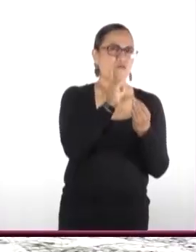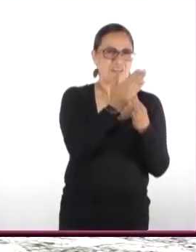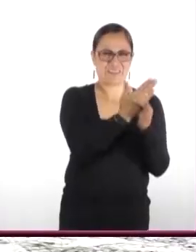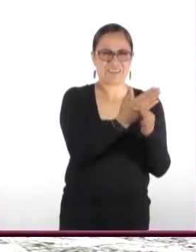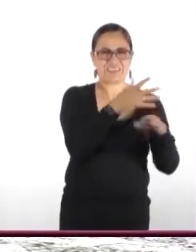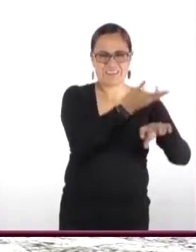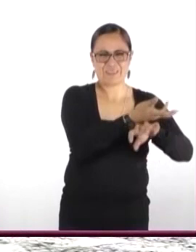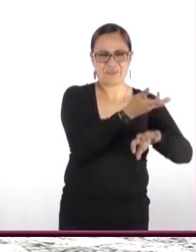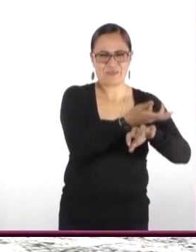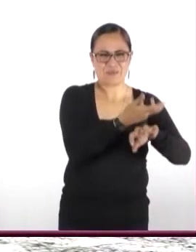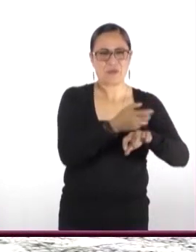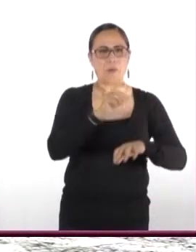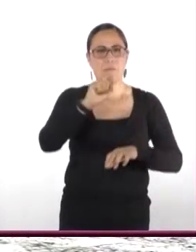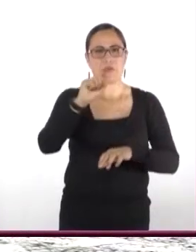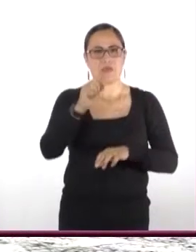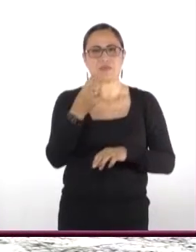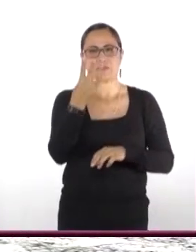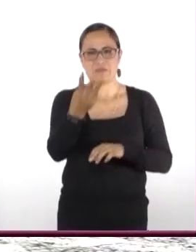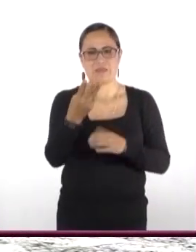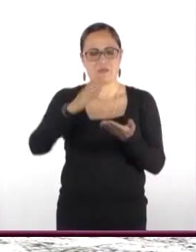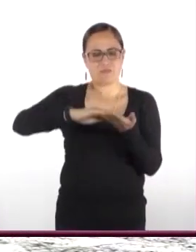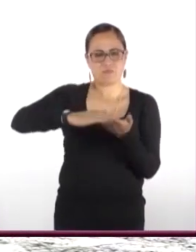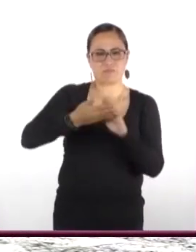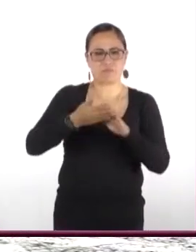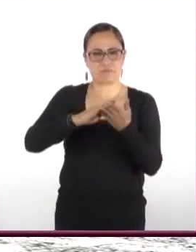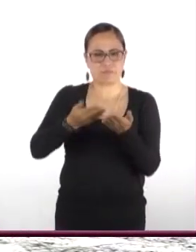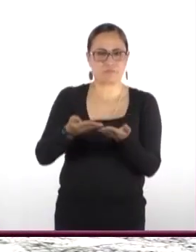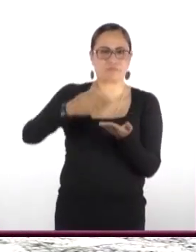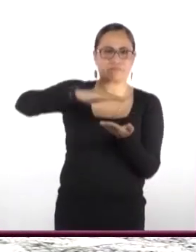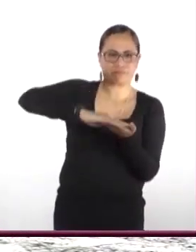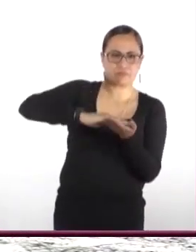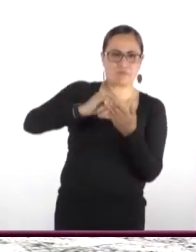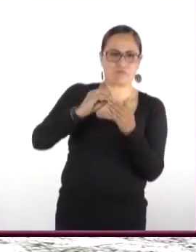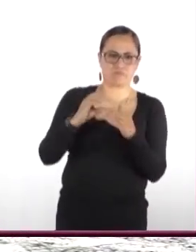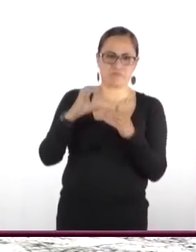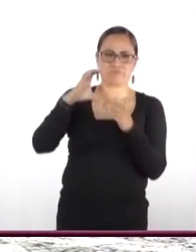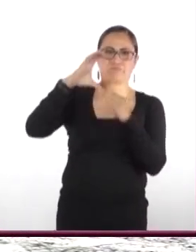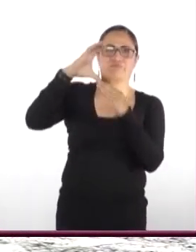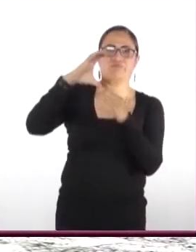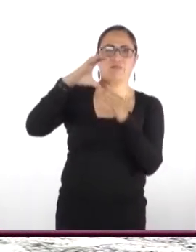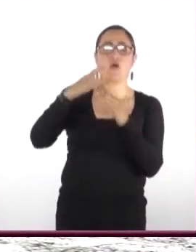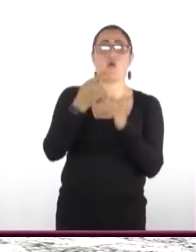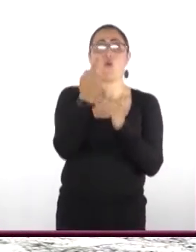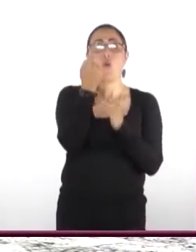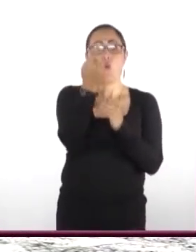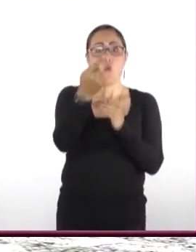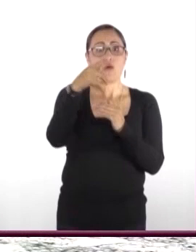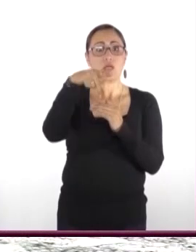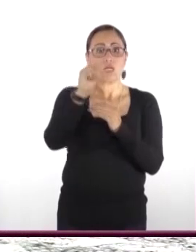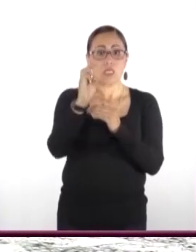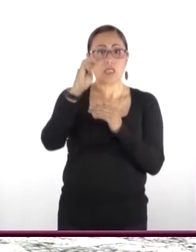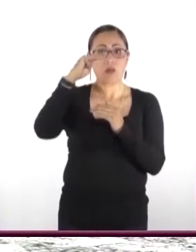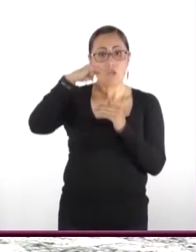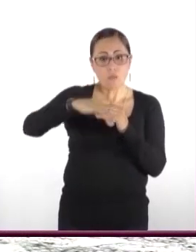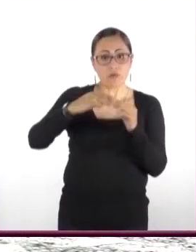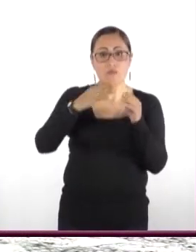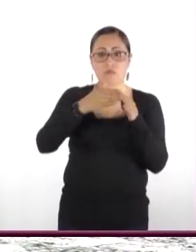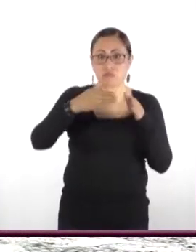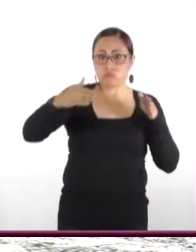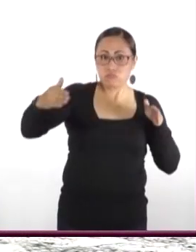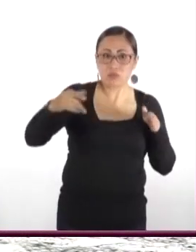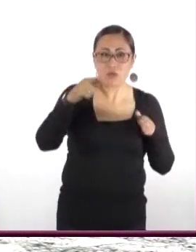en 23 pliegues y con el grosor del papel estándar, el espesor sería de 1 kilómetro. ¿Puedes creerlo?